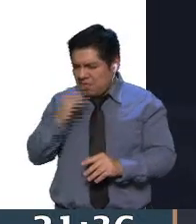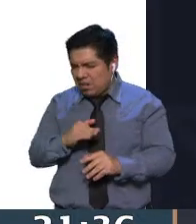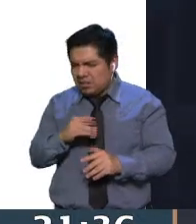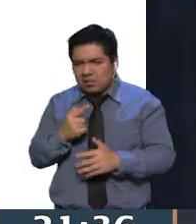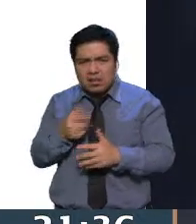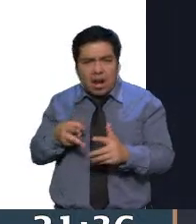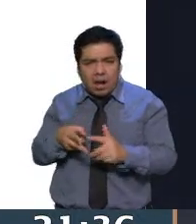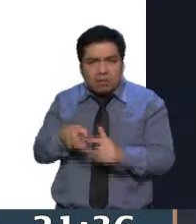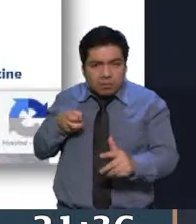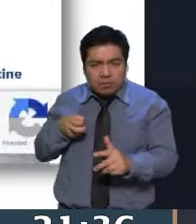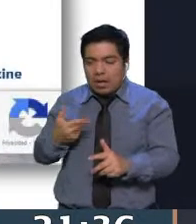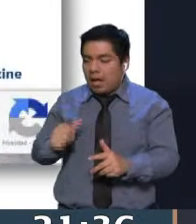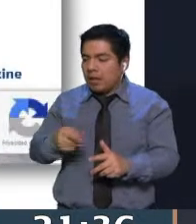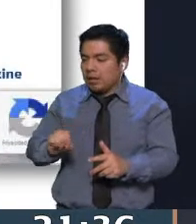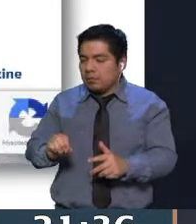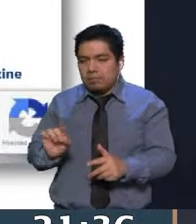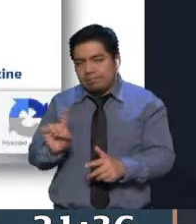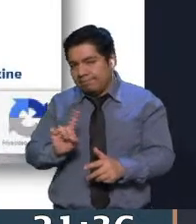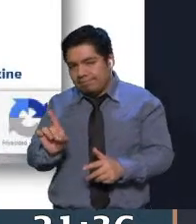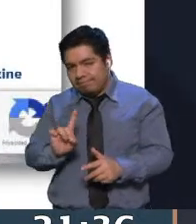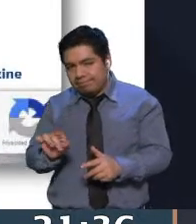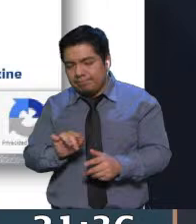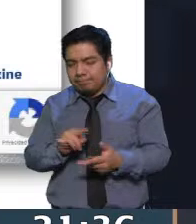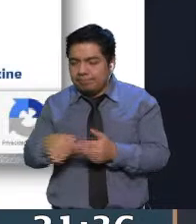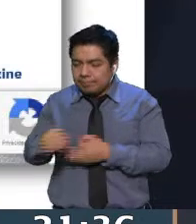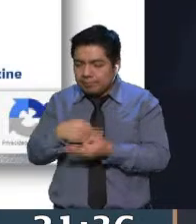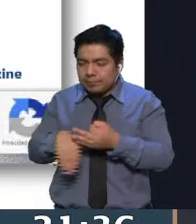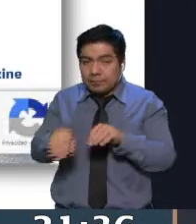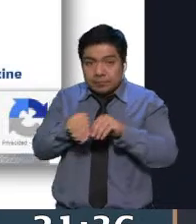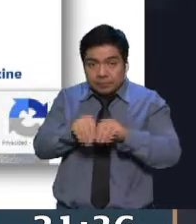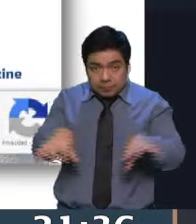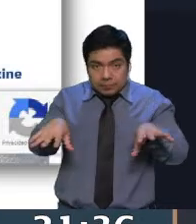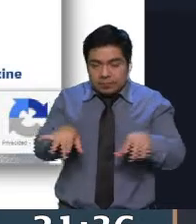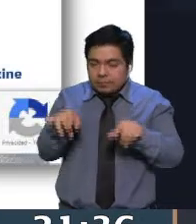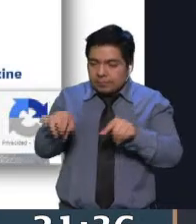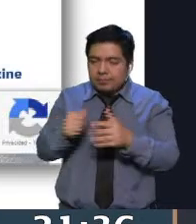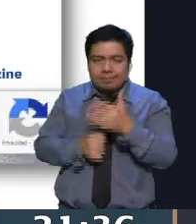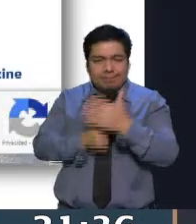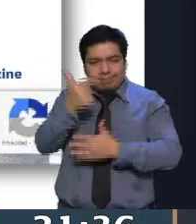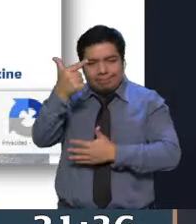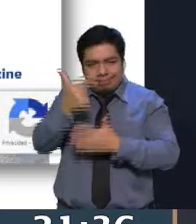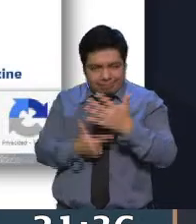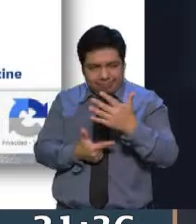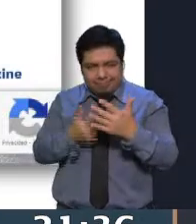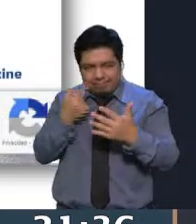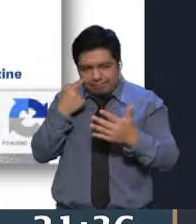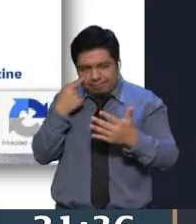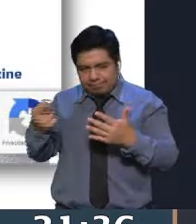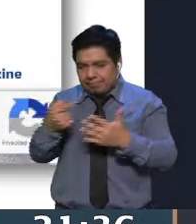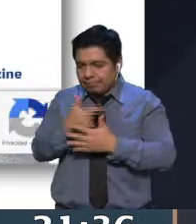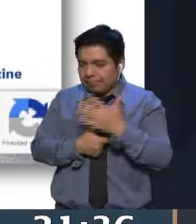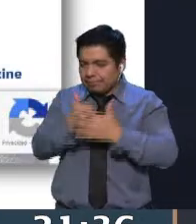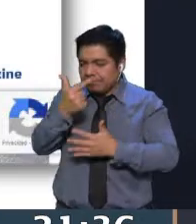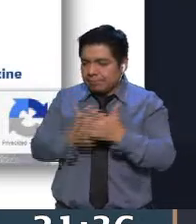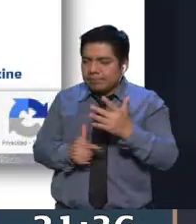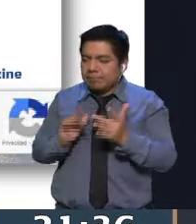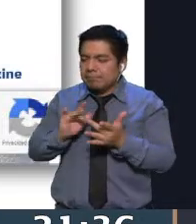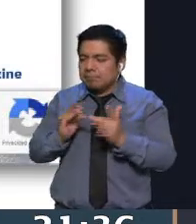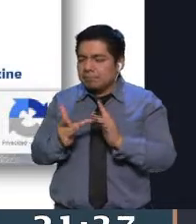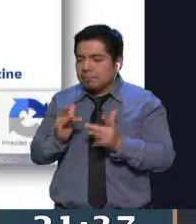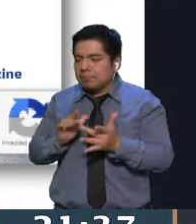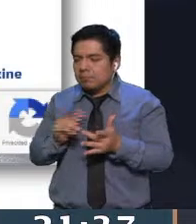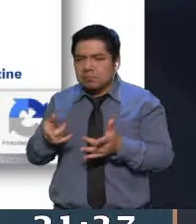vulnerada. Además, detalló que la información difundida, esta lista que estuvo circulando en redes sociales, es una lista